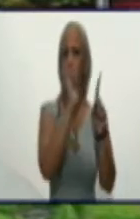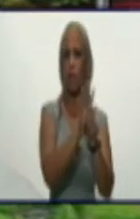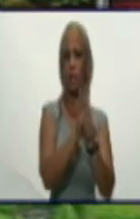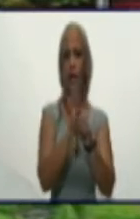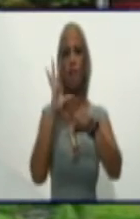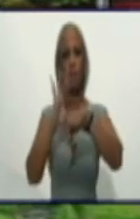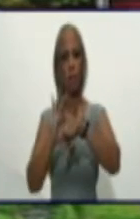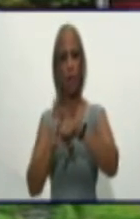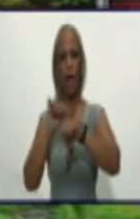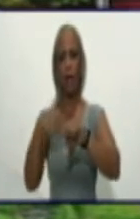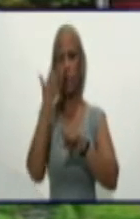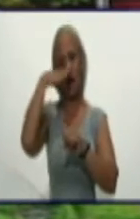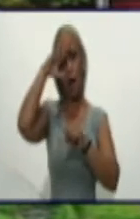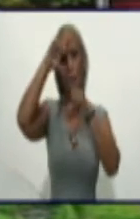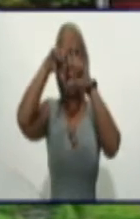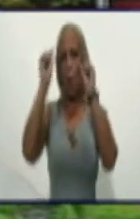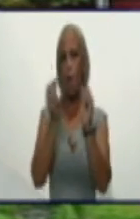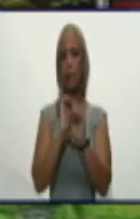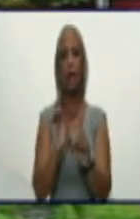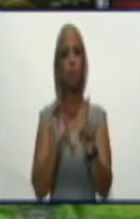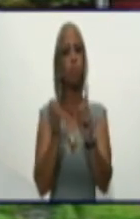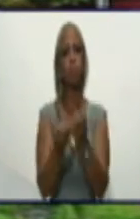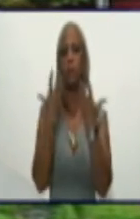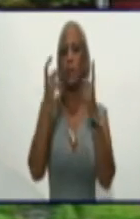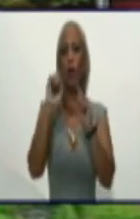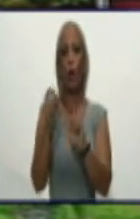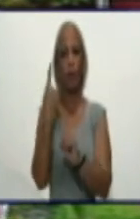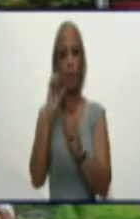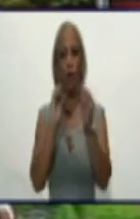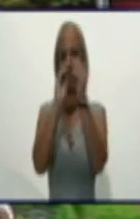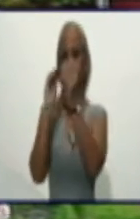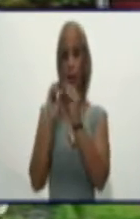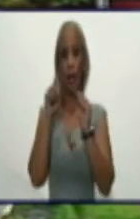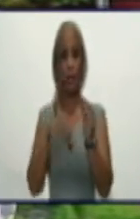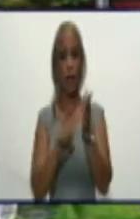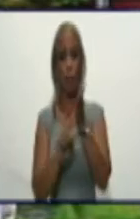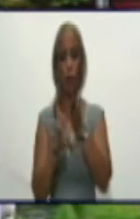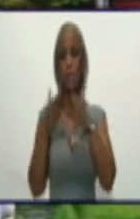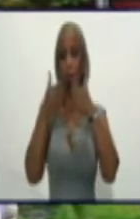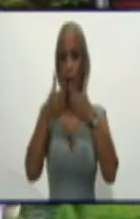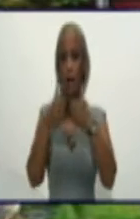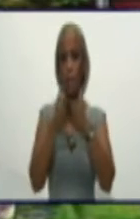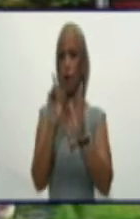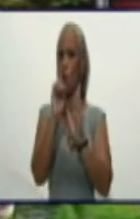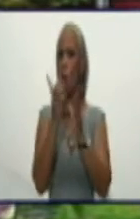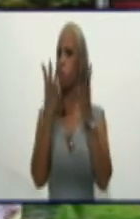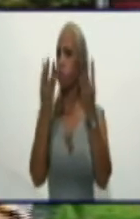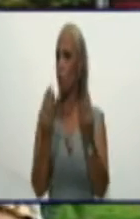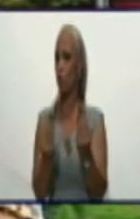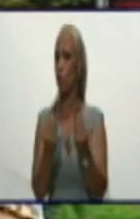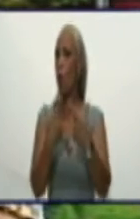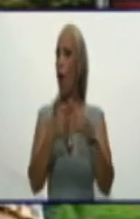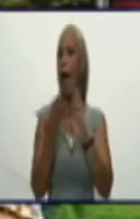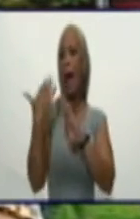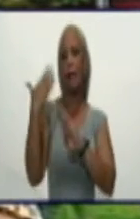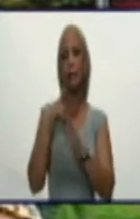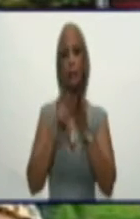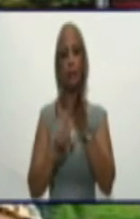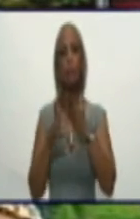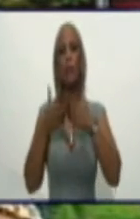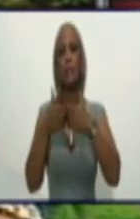Cuba, aparecen los primeros casos aquí en la provincia de Granma, que no fueron muchos, Granma fue de las provincias que menos casos